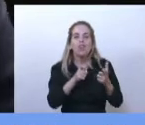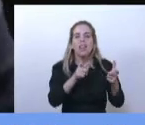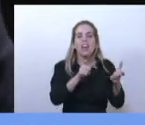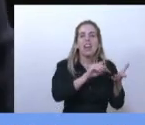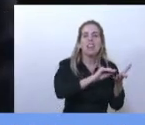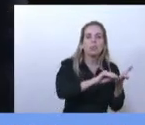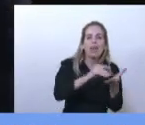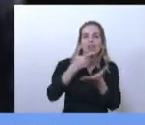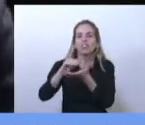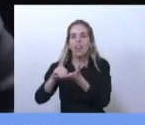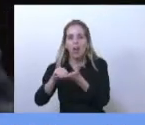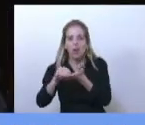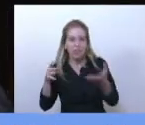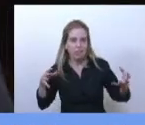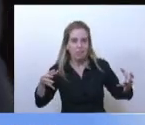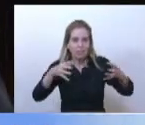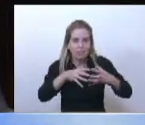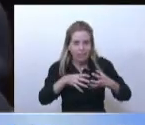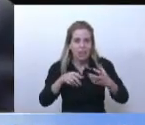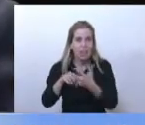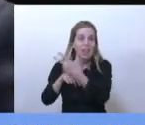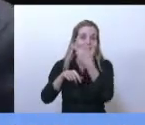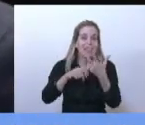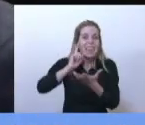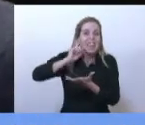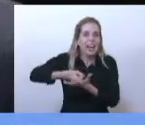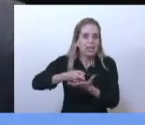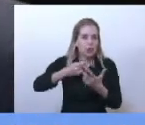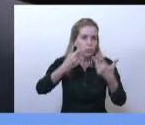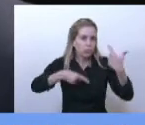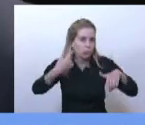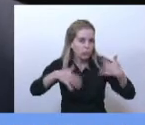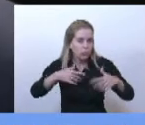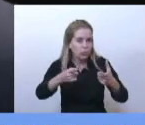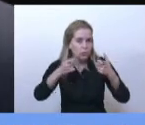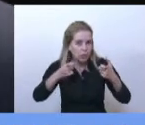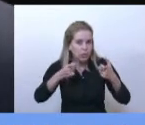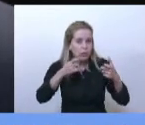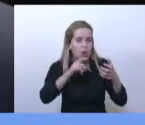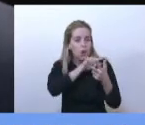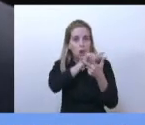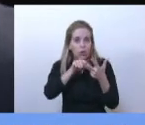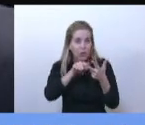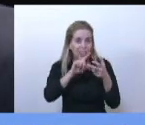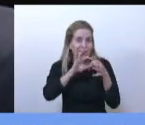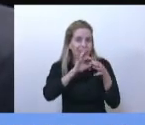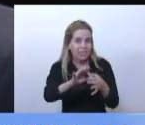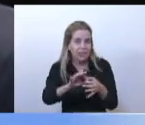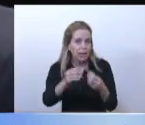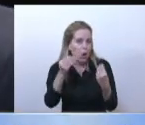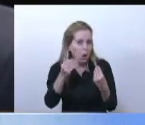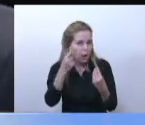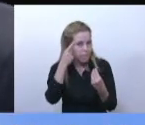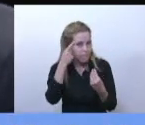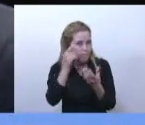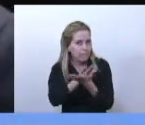legislativo tres decretos de necesidad y urgencia vinculados el combate con el